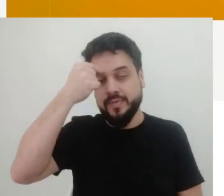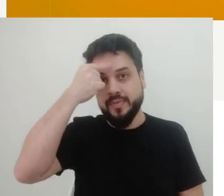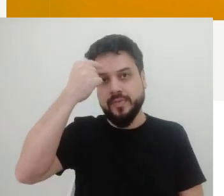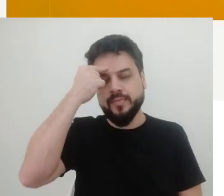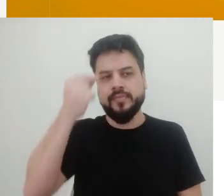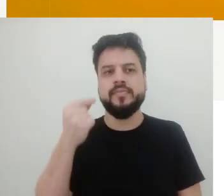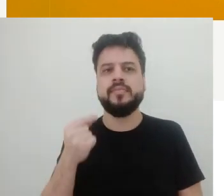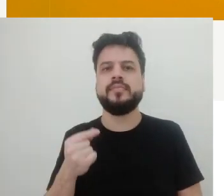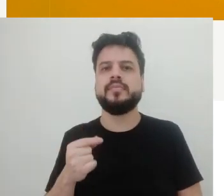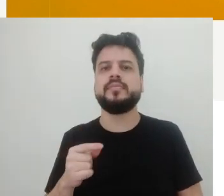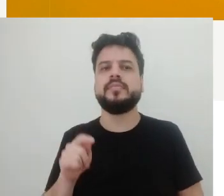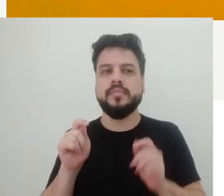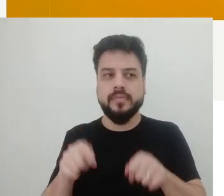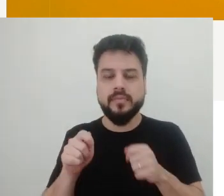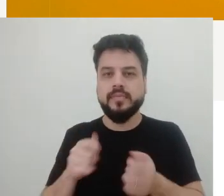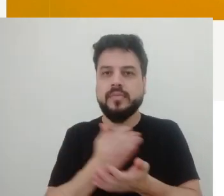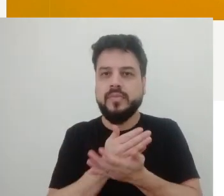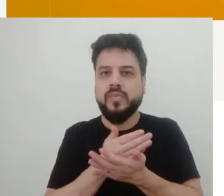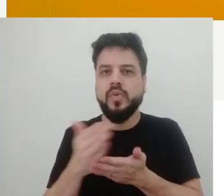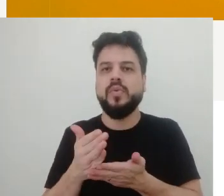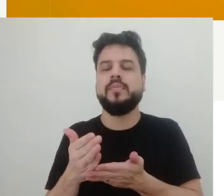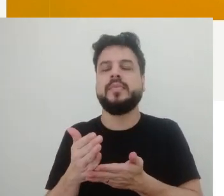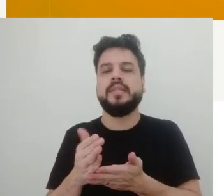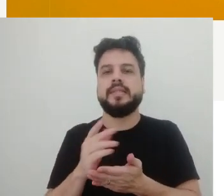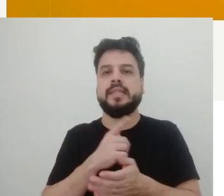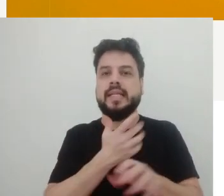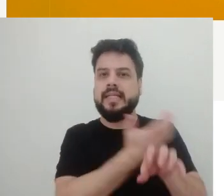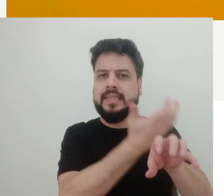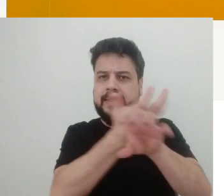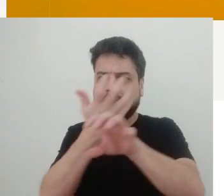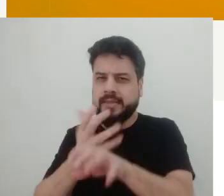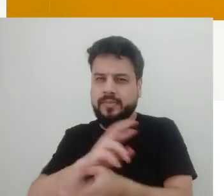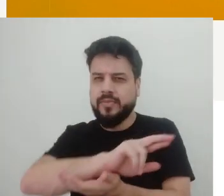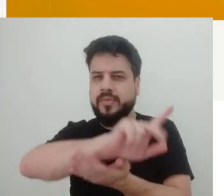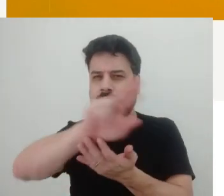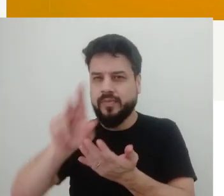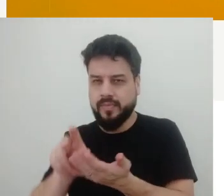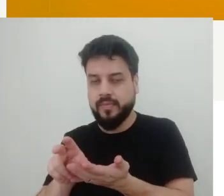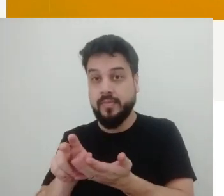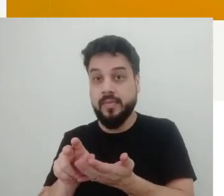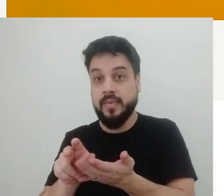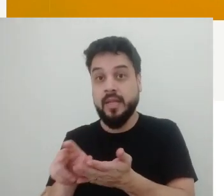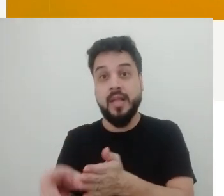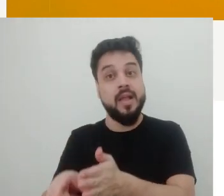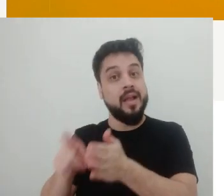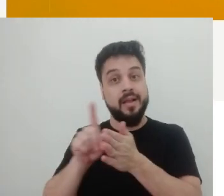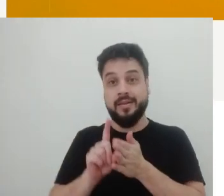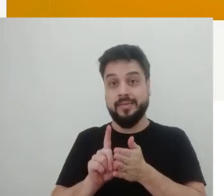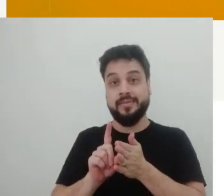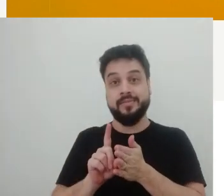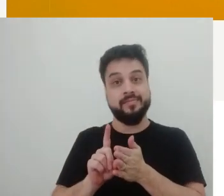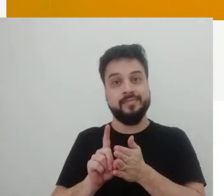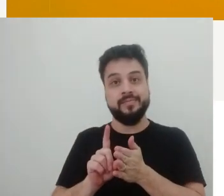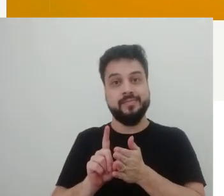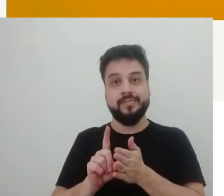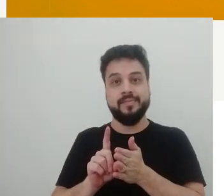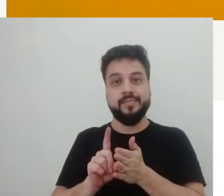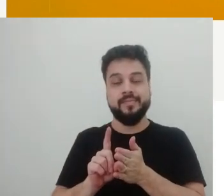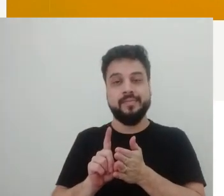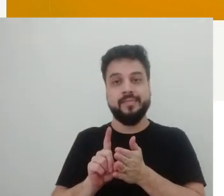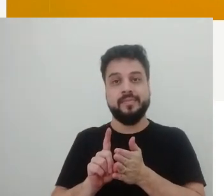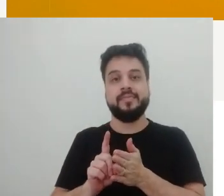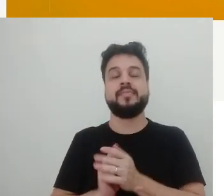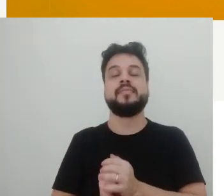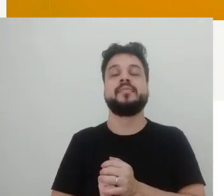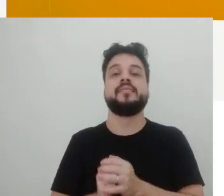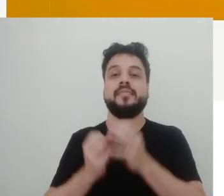Dicho esto, les cuento algo de mi propia experiencia. Yo me he formado en 3 disciplinas: